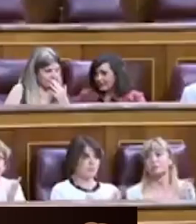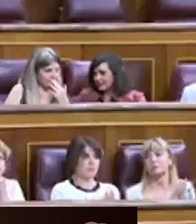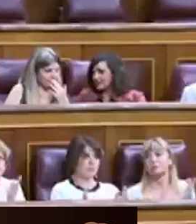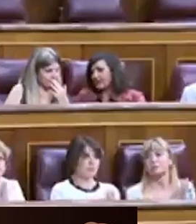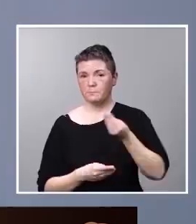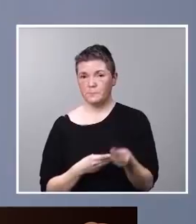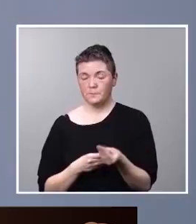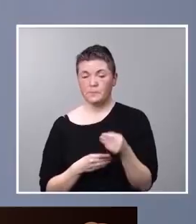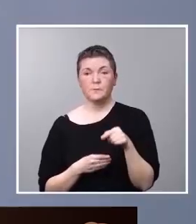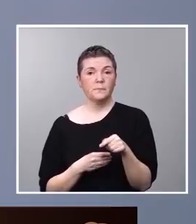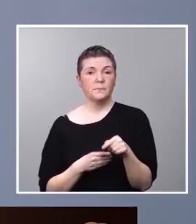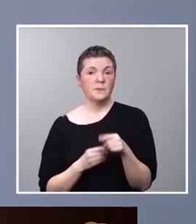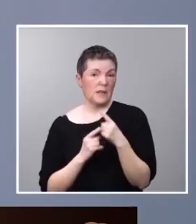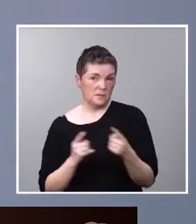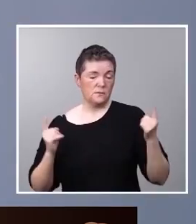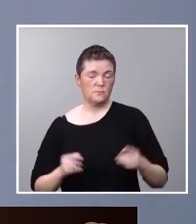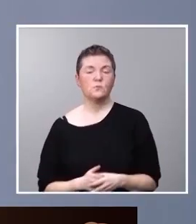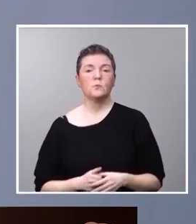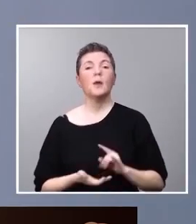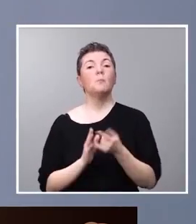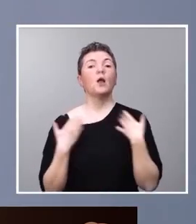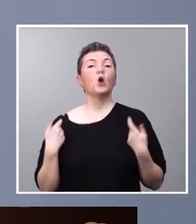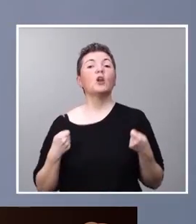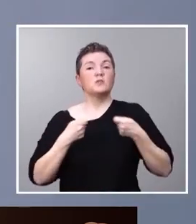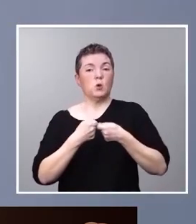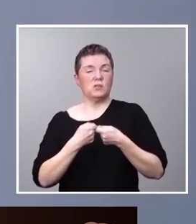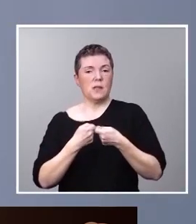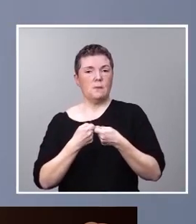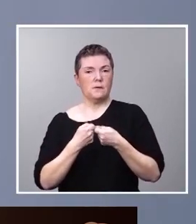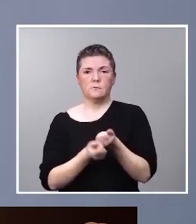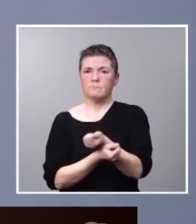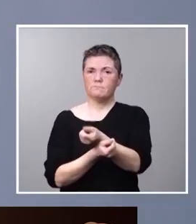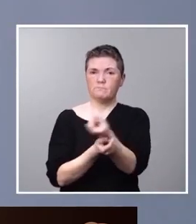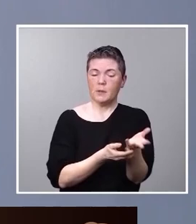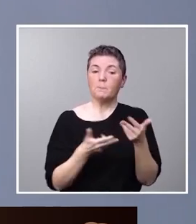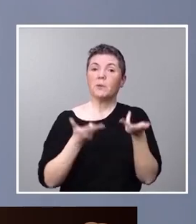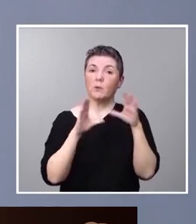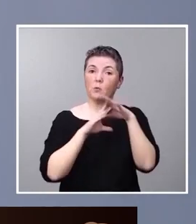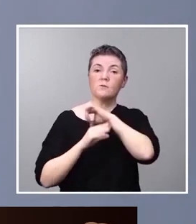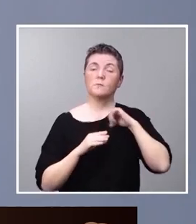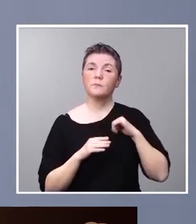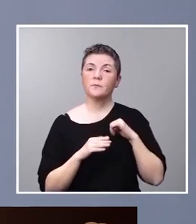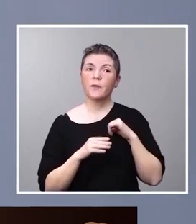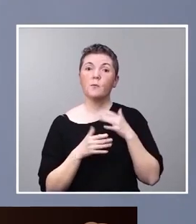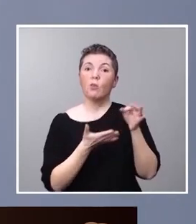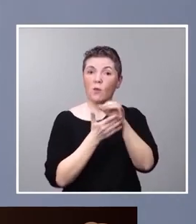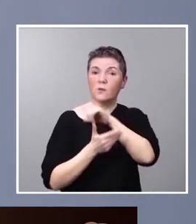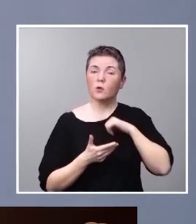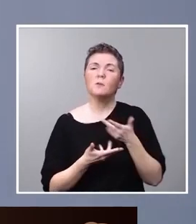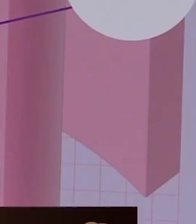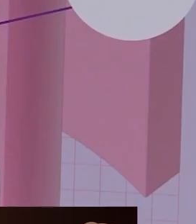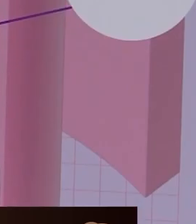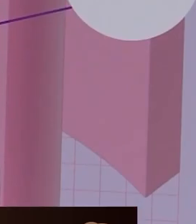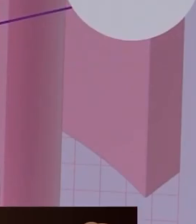indemnizan, pues es que efectivamente no es disuasorio, entonces el Código Penal es que carece de sentido. Es una situación casi de anarquía de los delitos, además, más